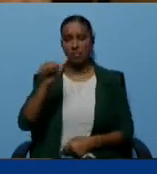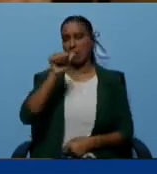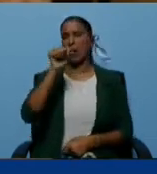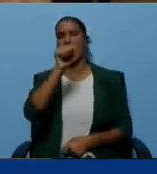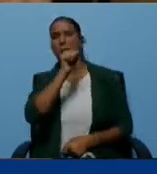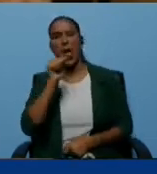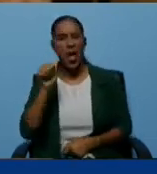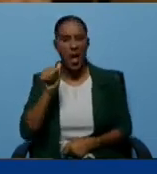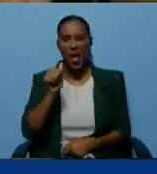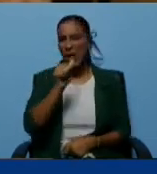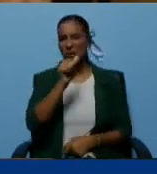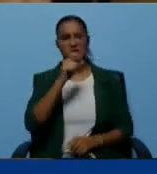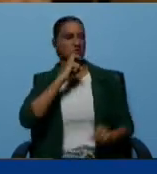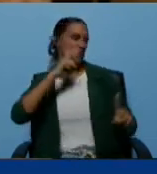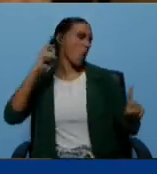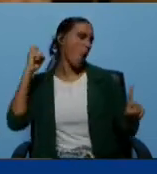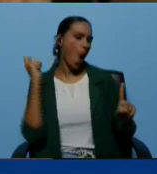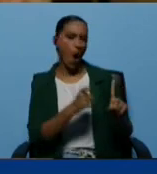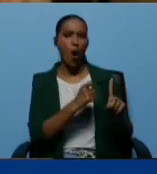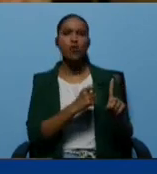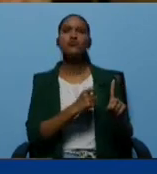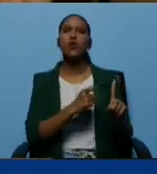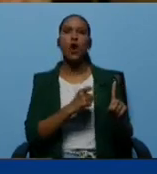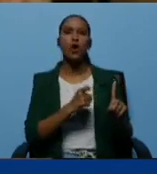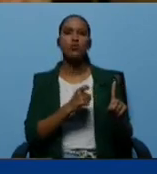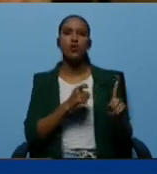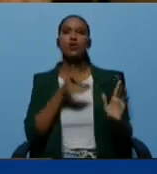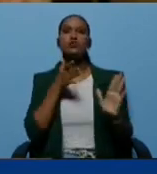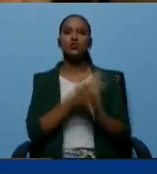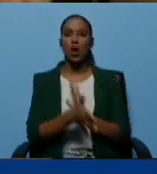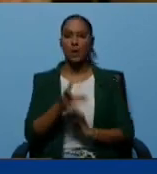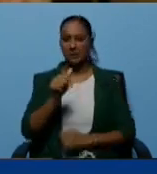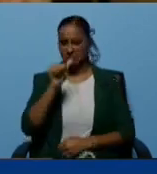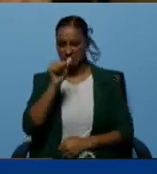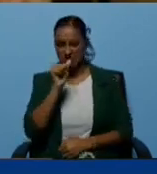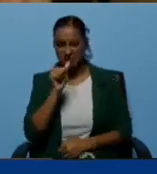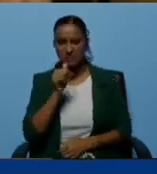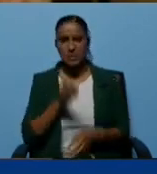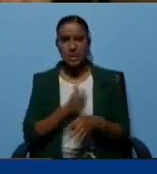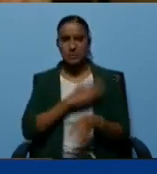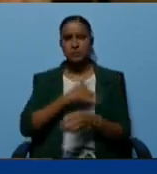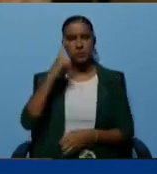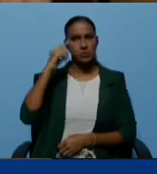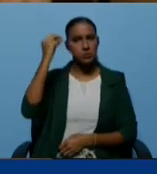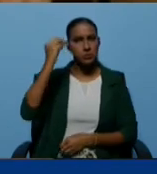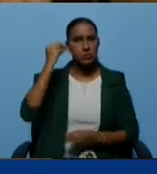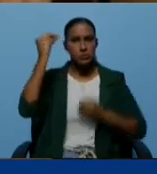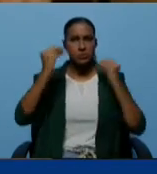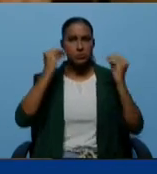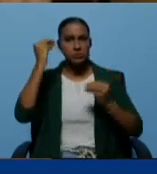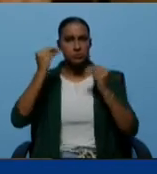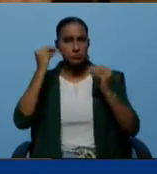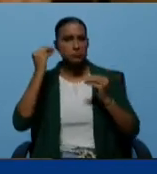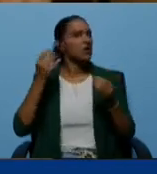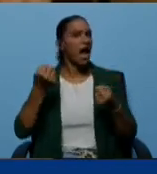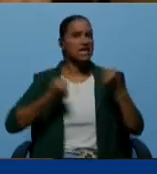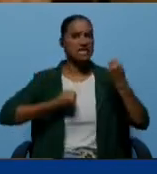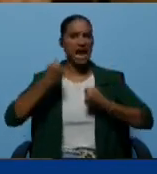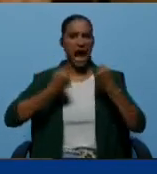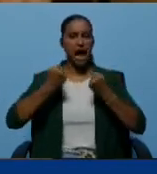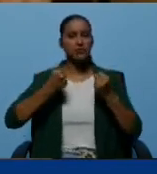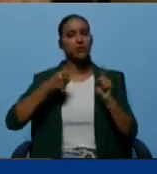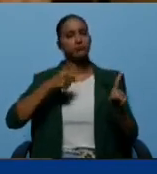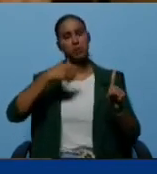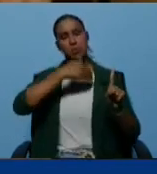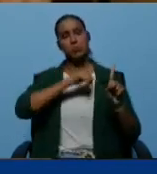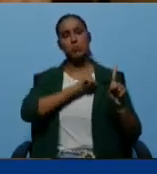intolerancia y odio, expresamente, de manera intencional, premeditada, arrolló a Jorman Martínez,